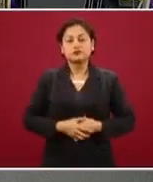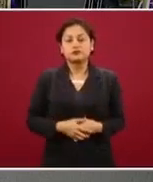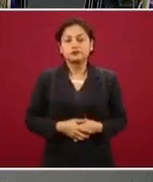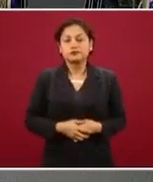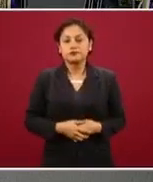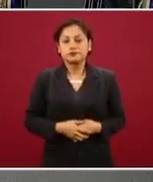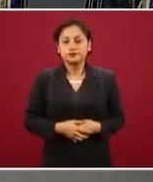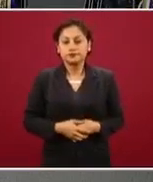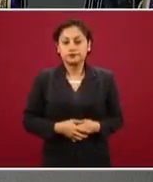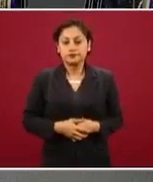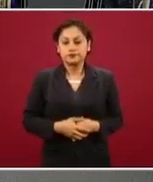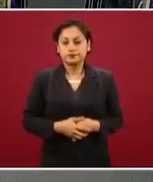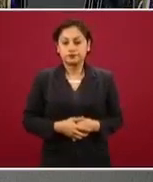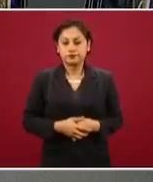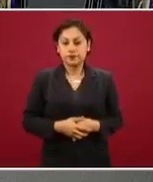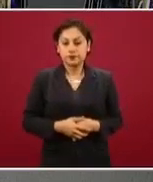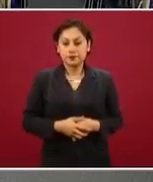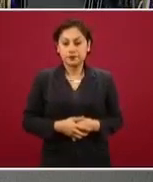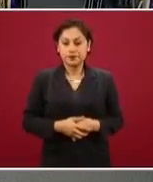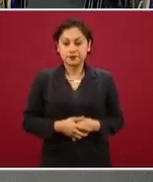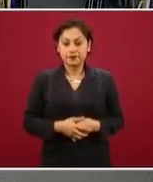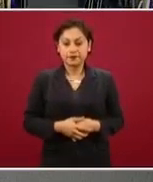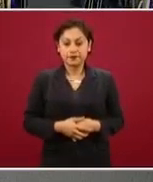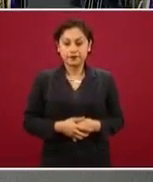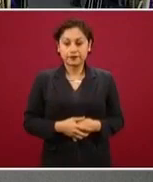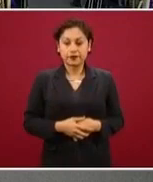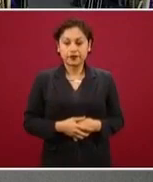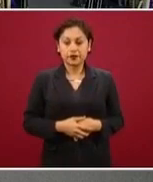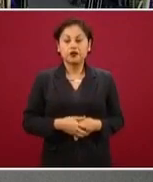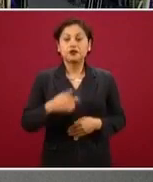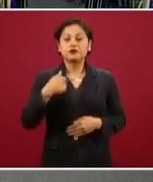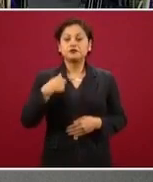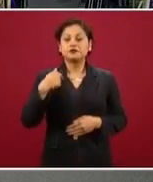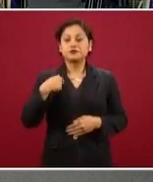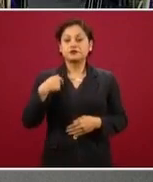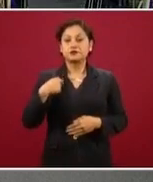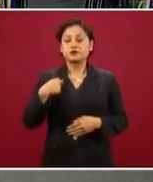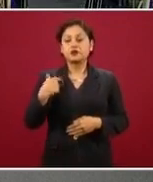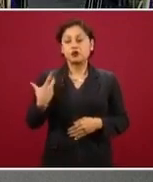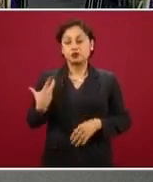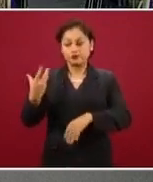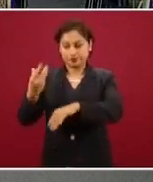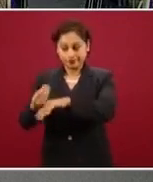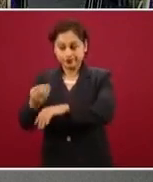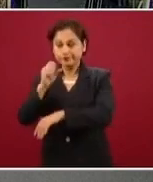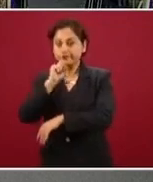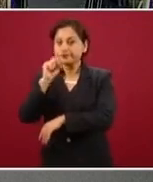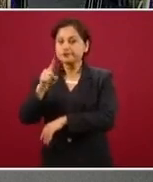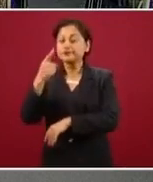Perdón. Mira, yo agrego, Miguel, porque yo